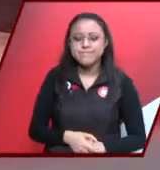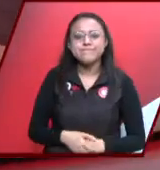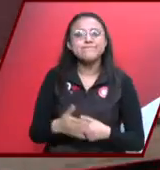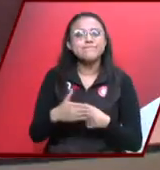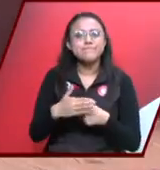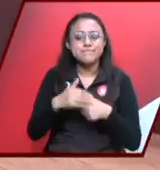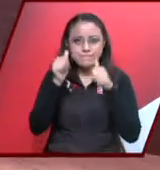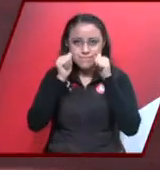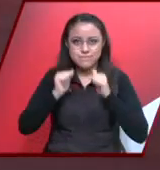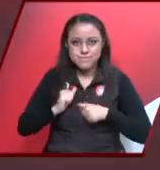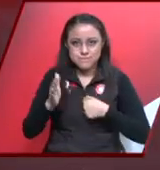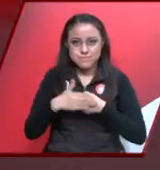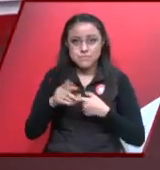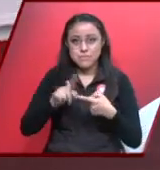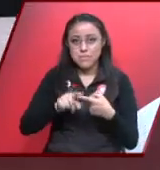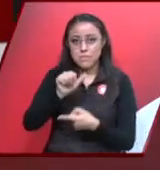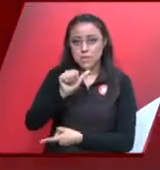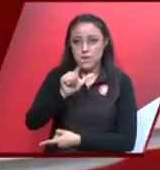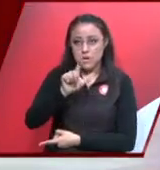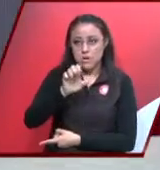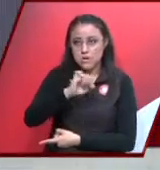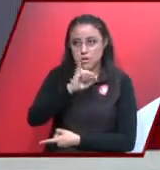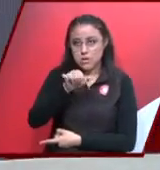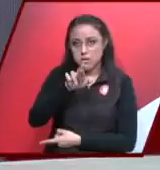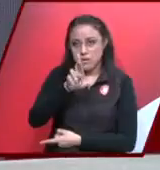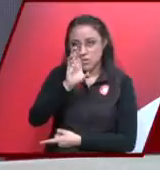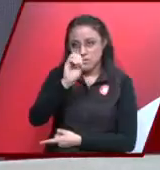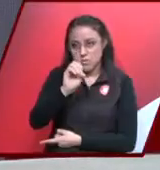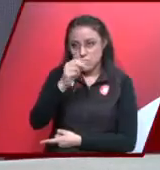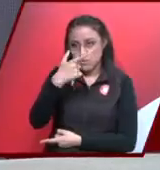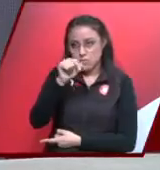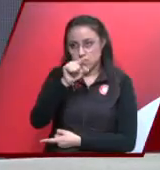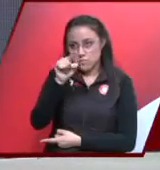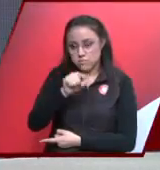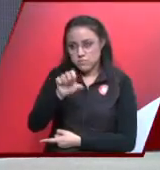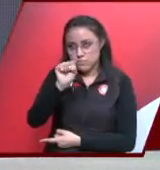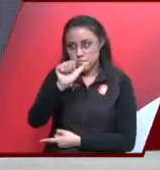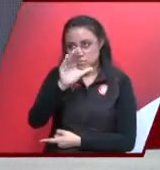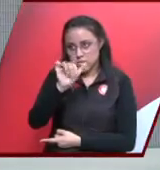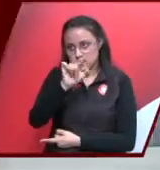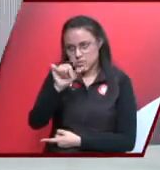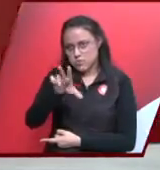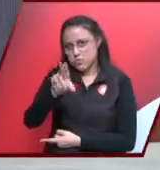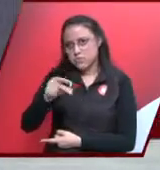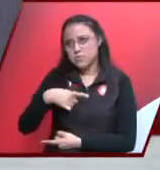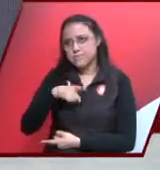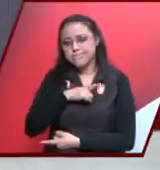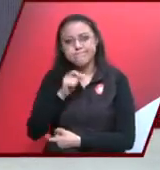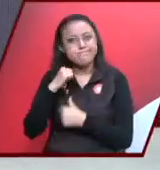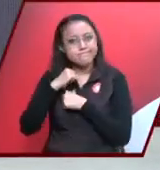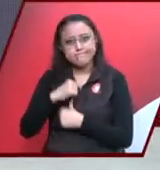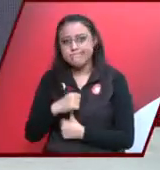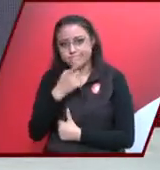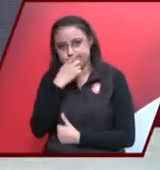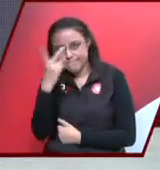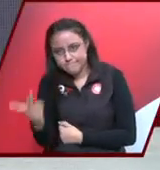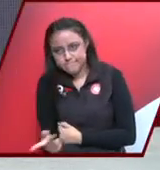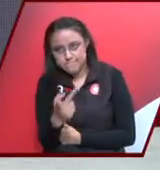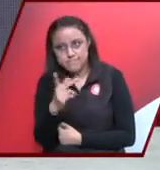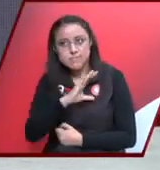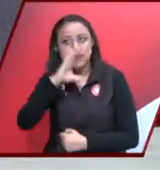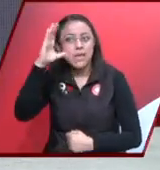Pues en atención directa, Alejandro Gómez Sánchez, fiscal general de Justicia del Estado de México, que no deberíamos recurrir a la fiscalía, es